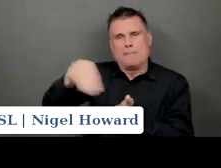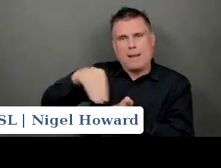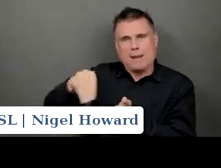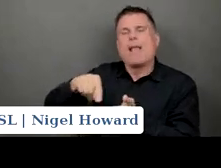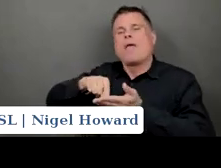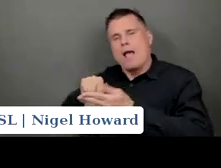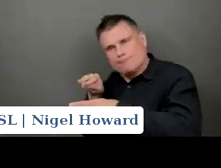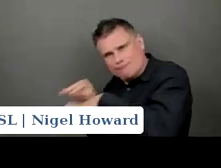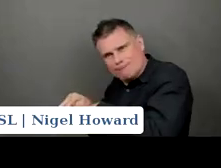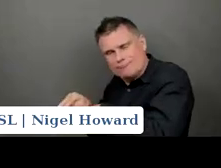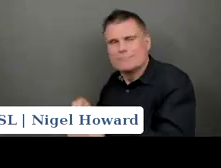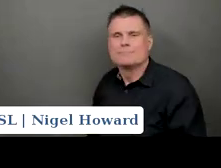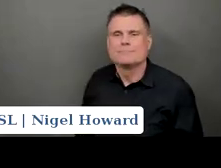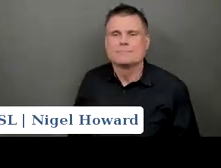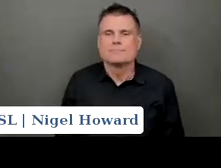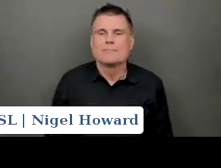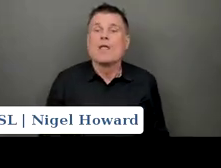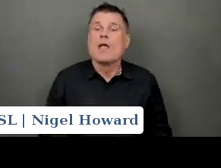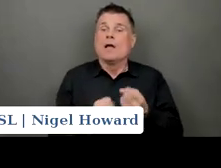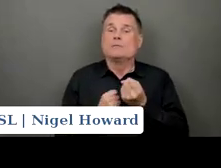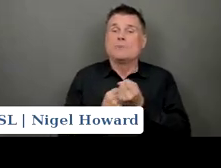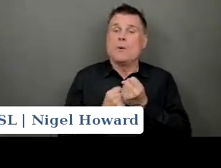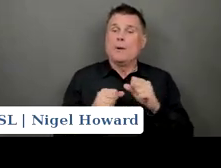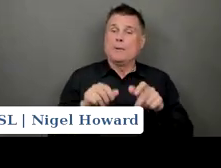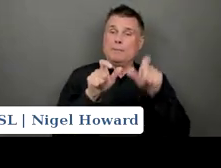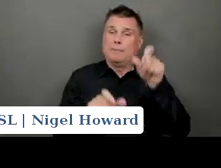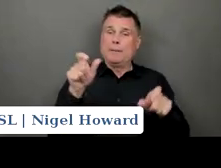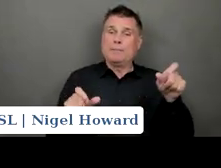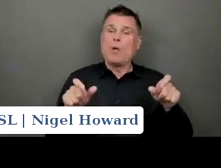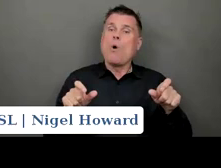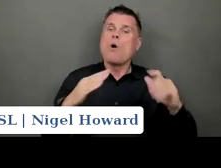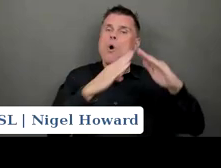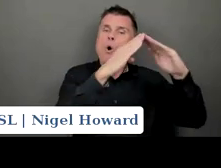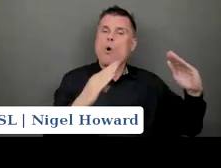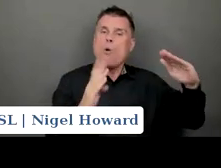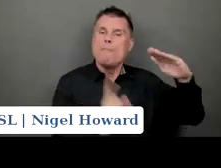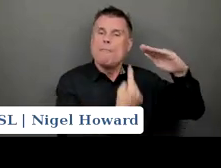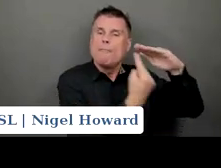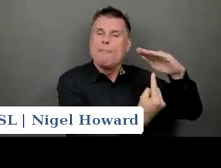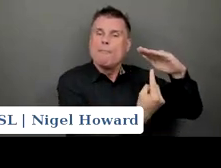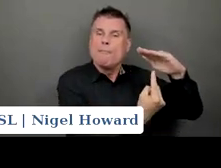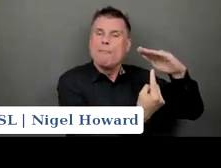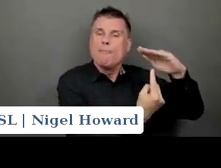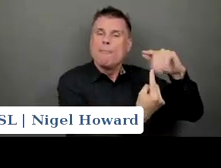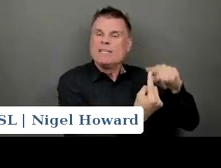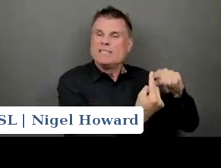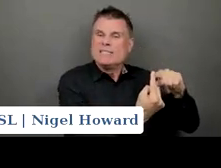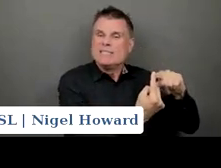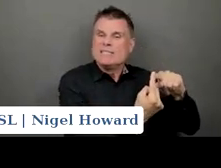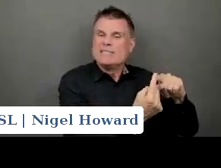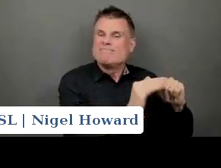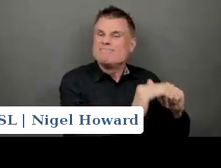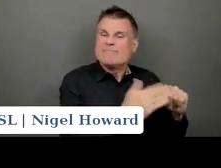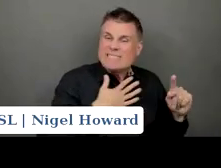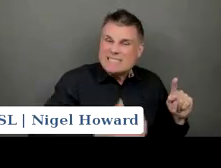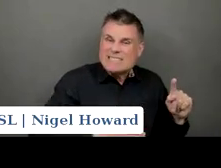tienen dependencia severa y que requiere que se los cuide en su casa. Y tenemos más de 6.000 usuarios que reciben hoy esta prestación